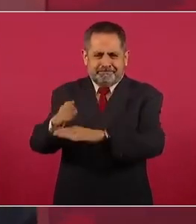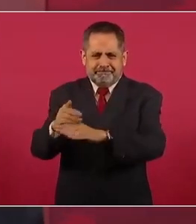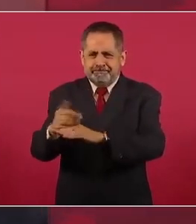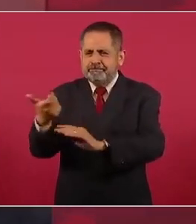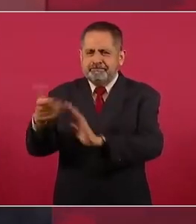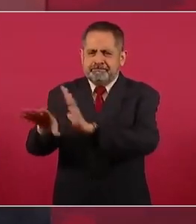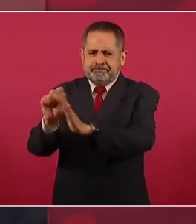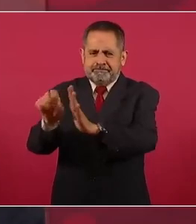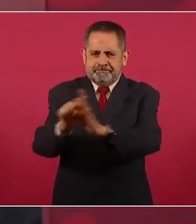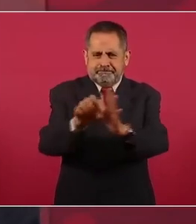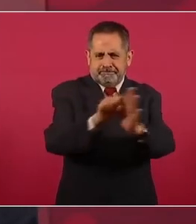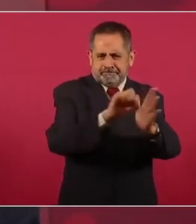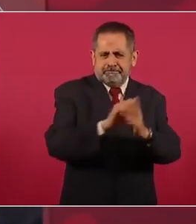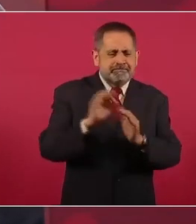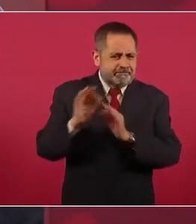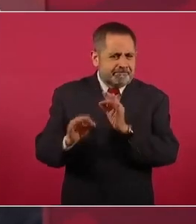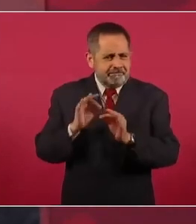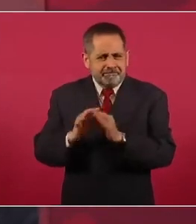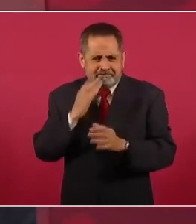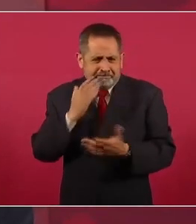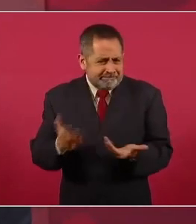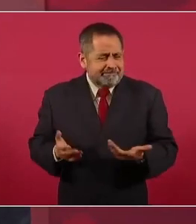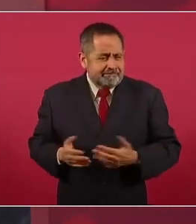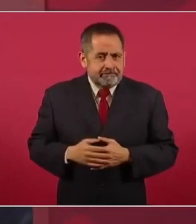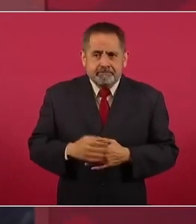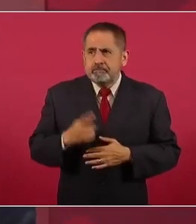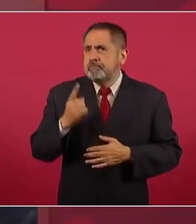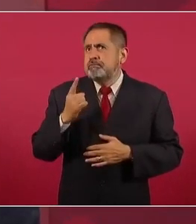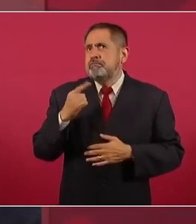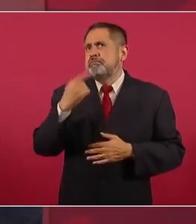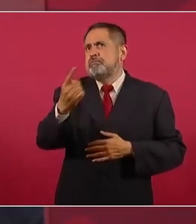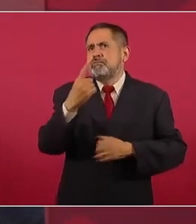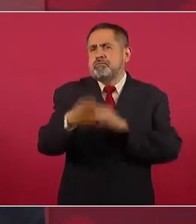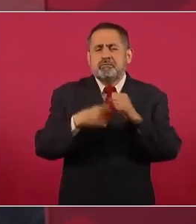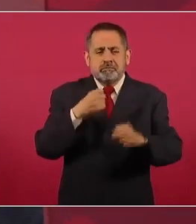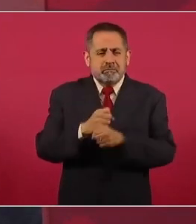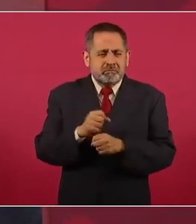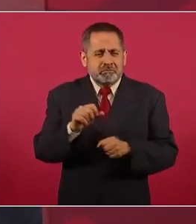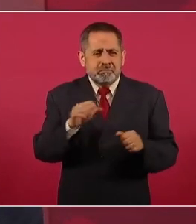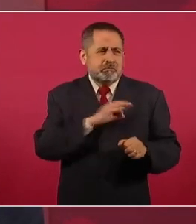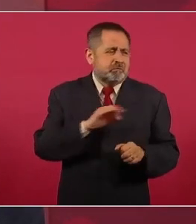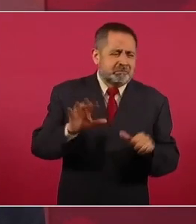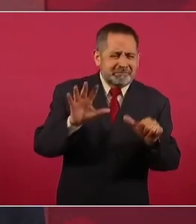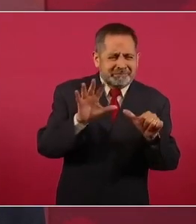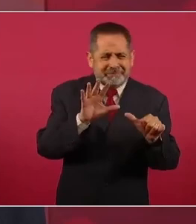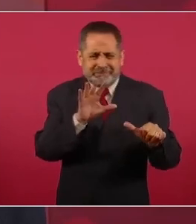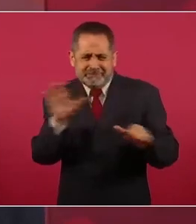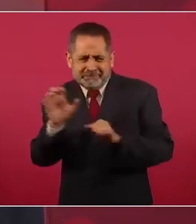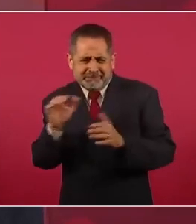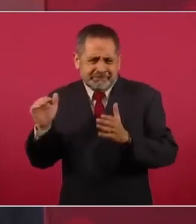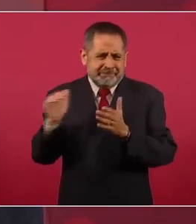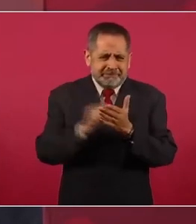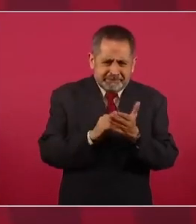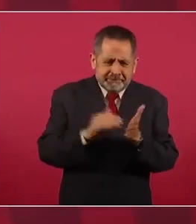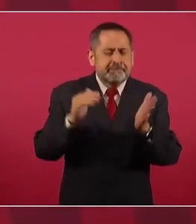no son pocos. El año próximo van a ser como 600 mil millones de